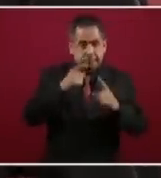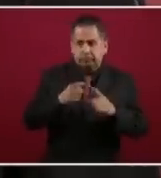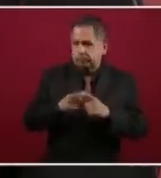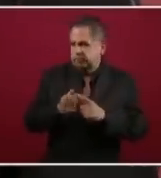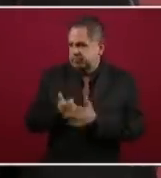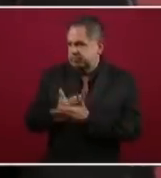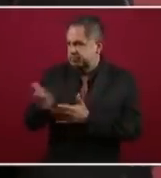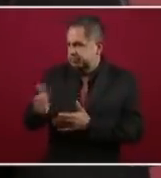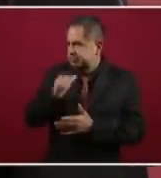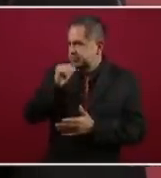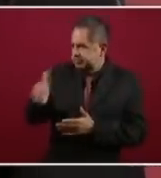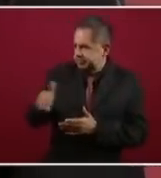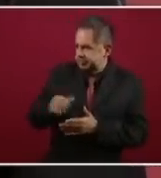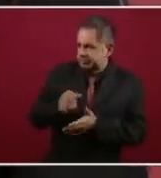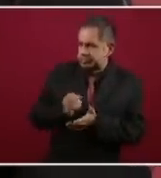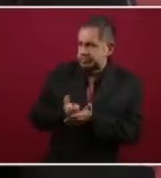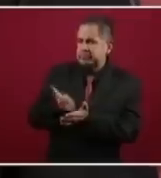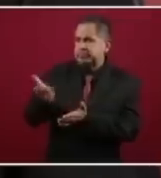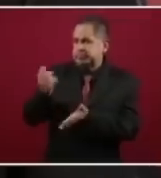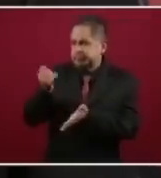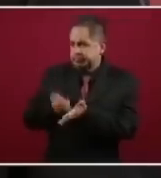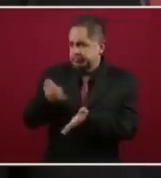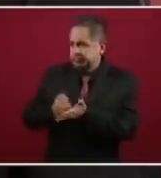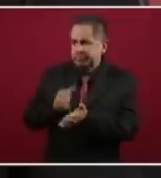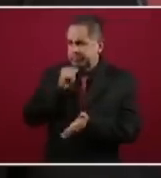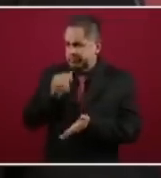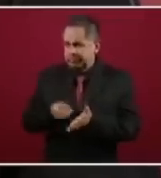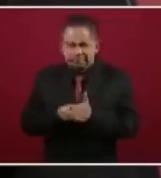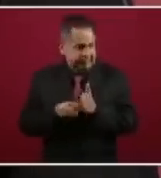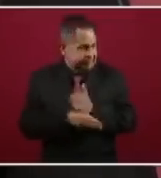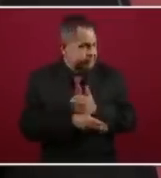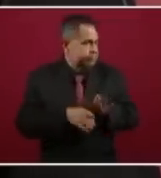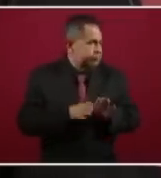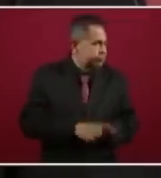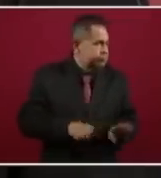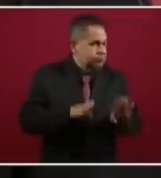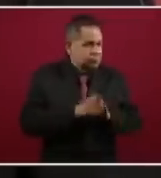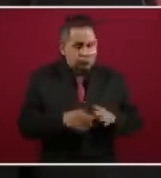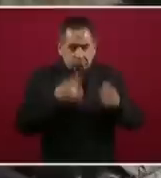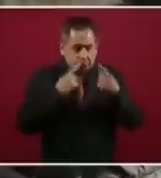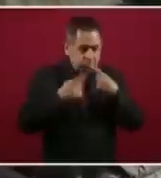evadimos el pago de impuestos, cómo